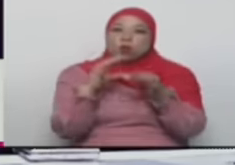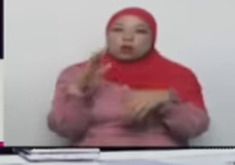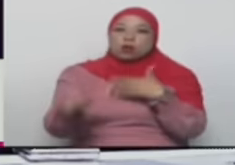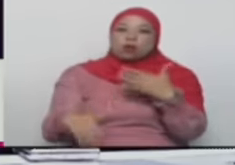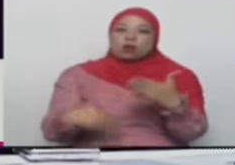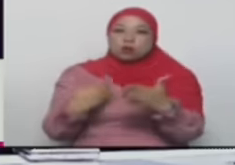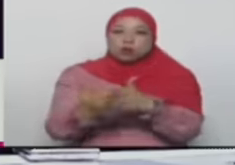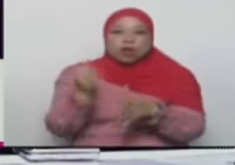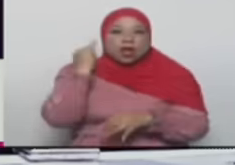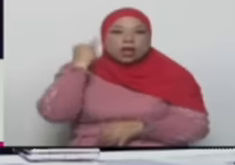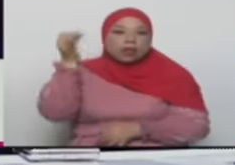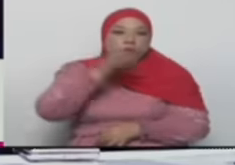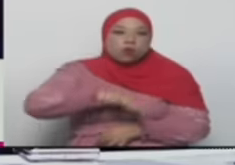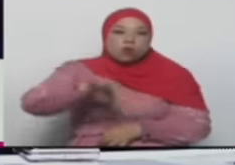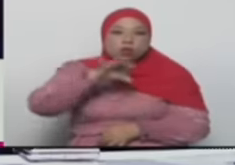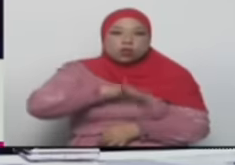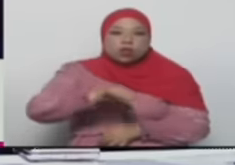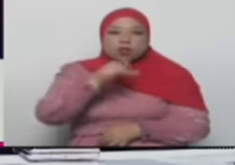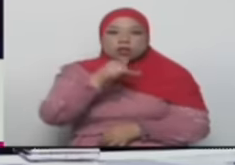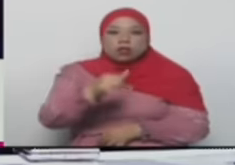de las ideas del socialismo.